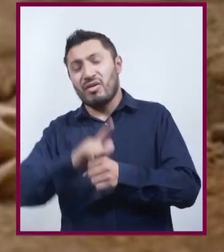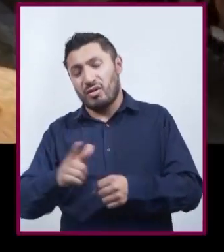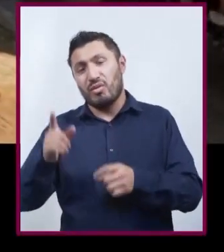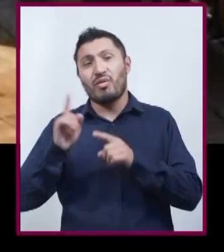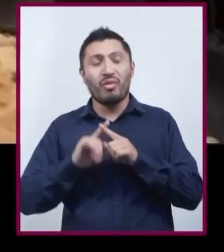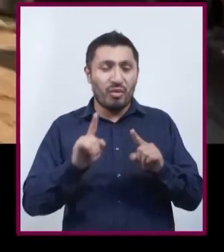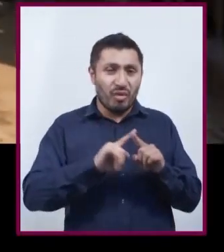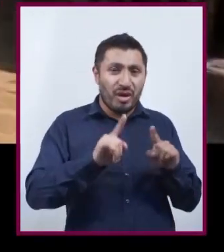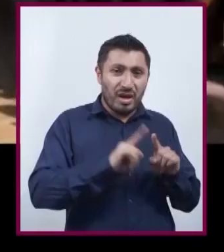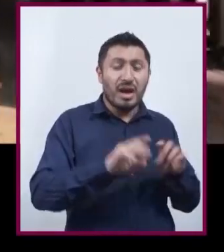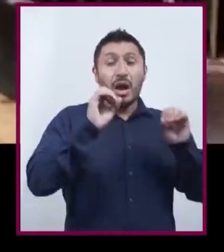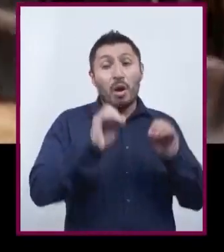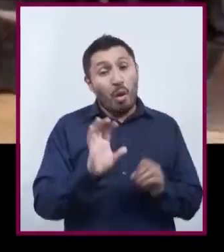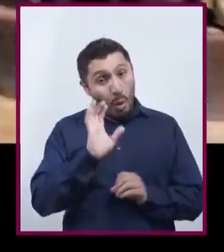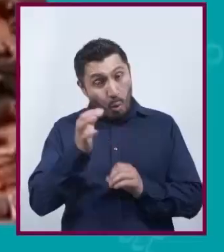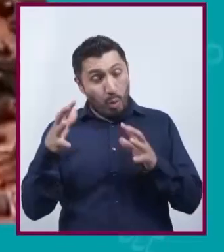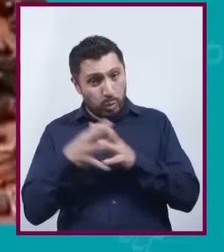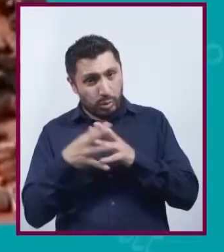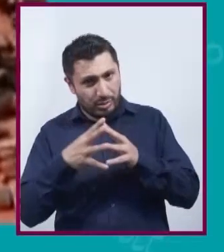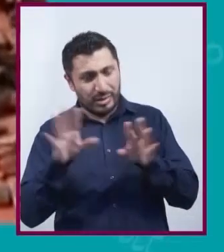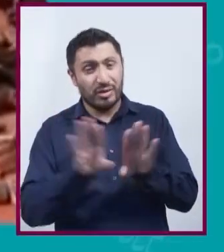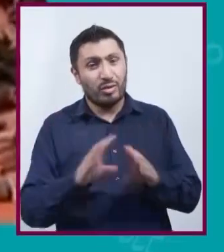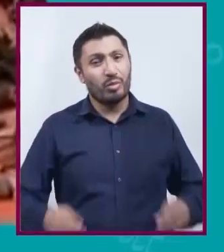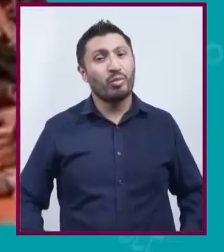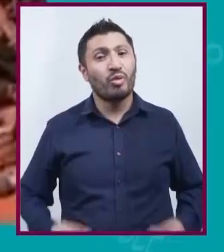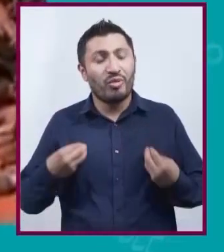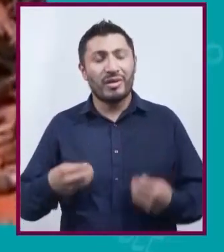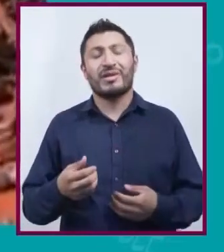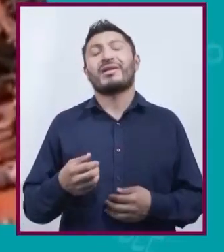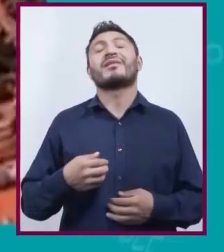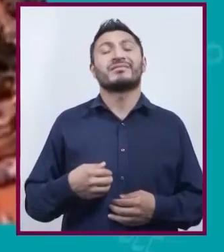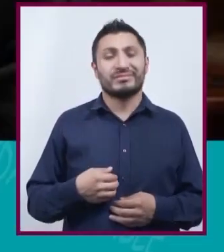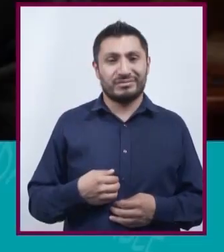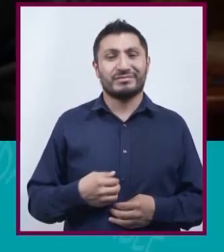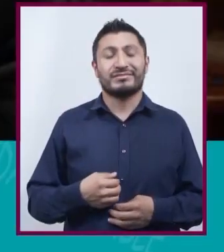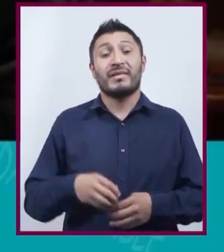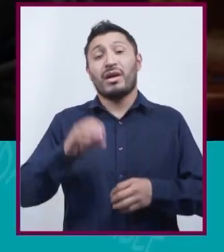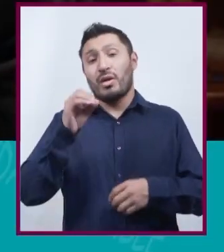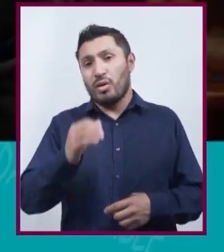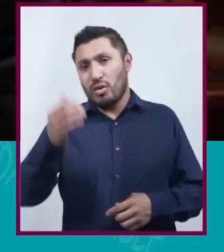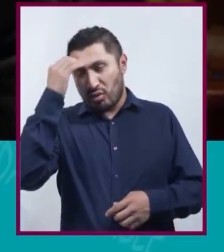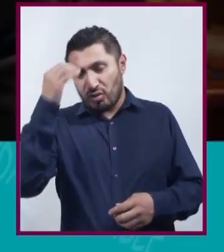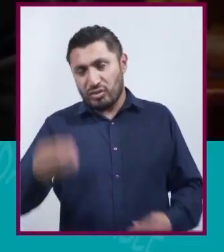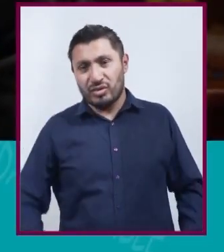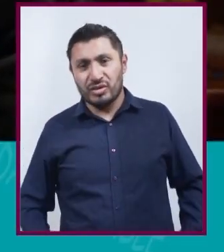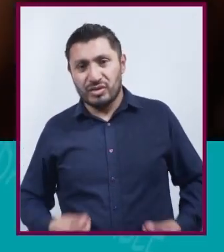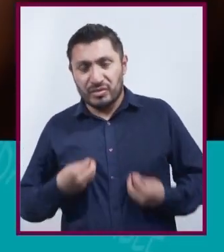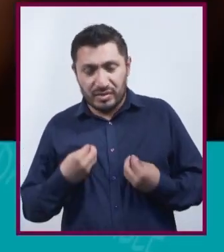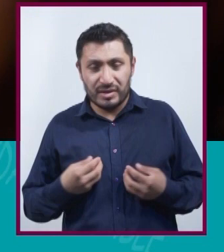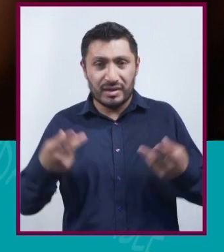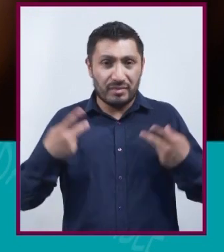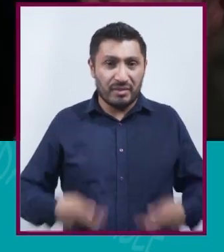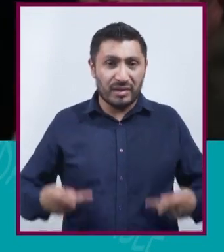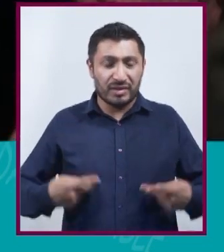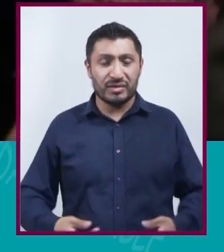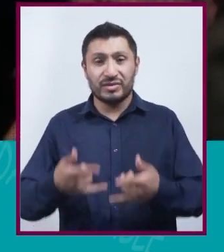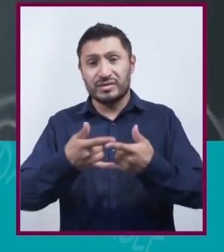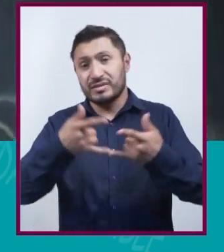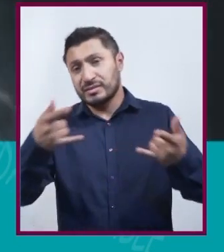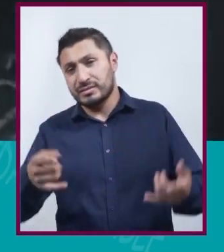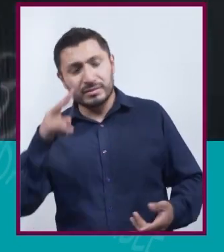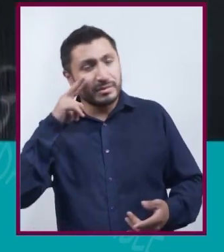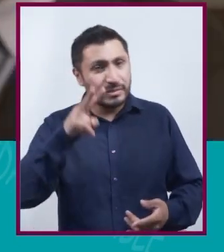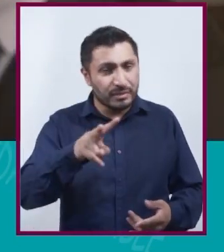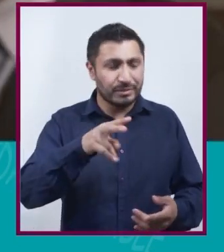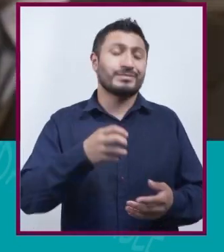prehistoria, en las antiguas civilizaciones o incluso durante las guerras. O bien podemos conocer la vida de personajes a través de